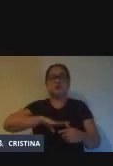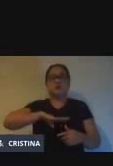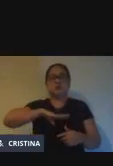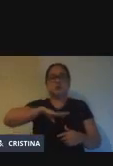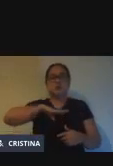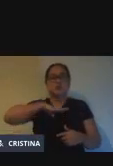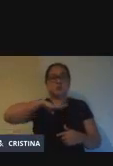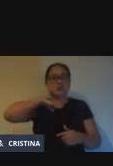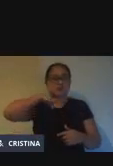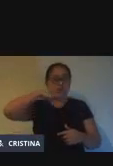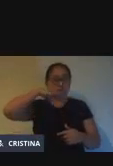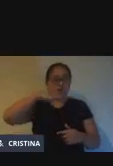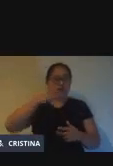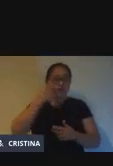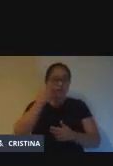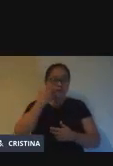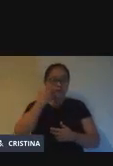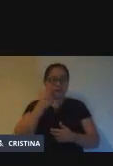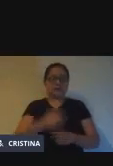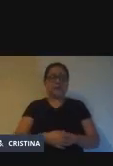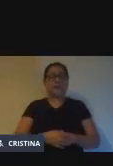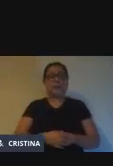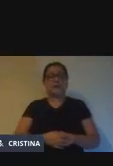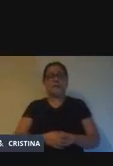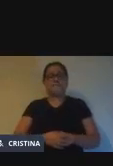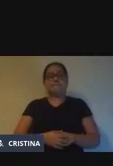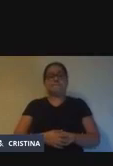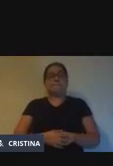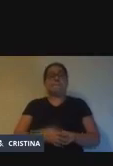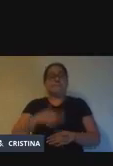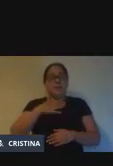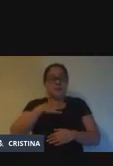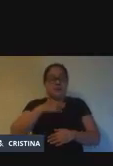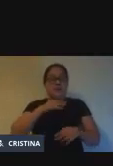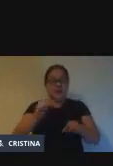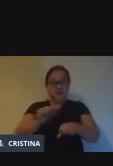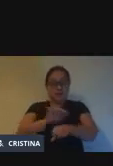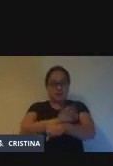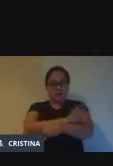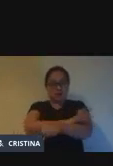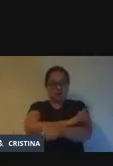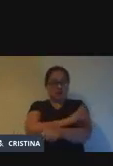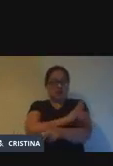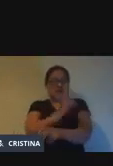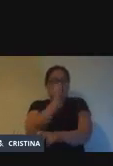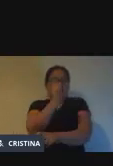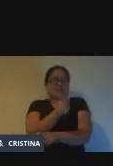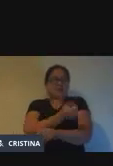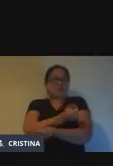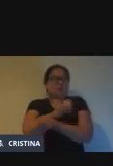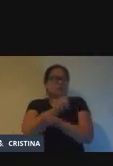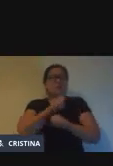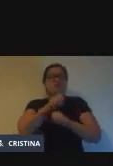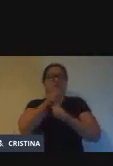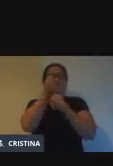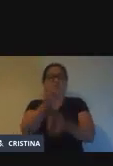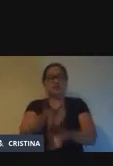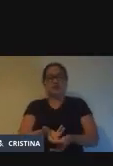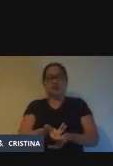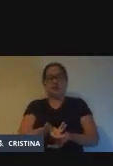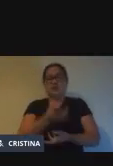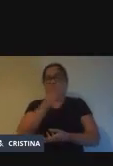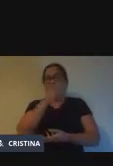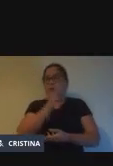reactivas o la reactividad emocional es cuando yo no contengo estas emociones y las